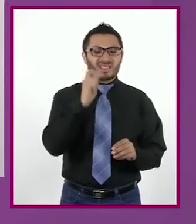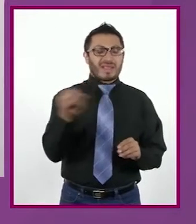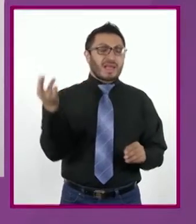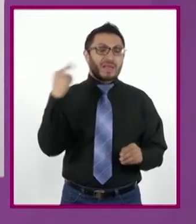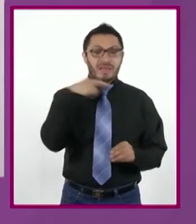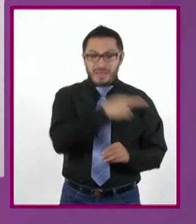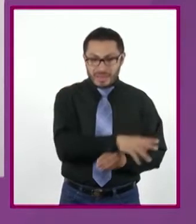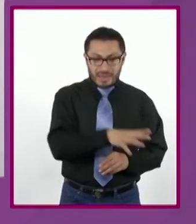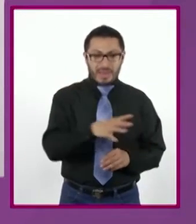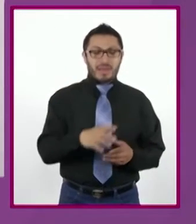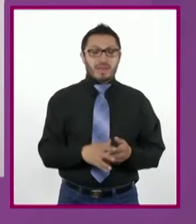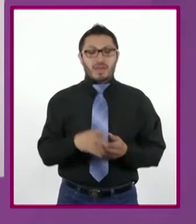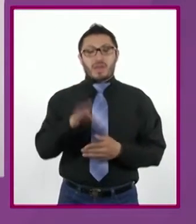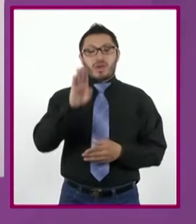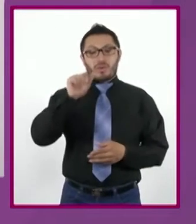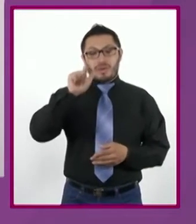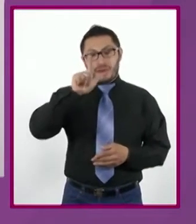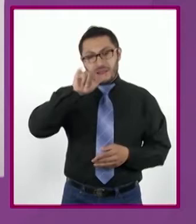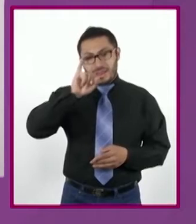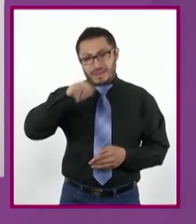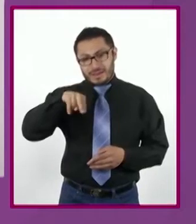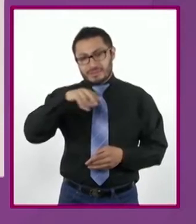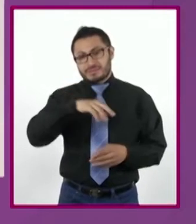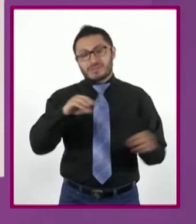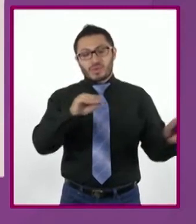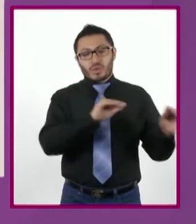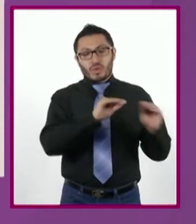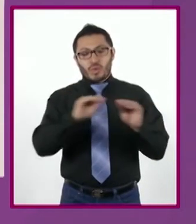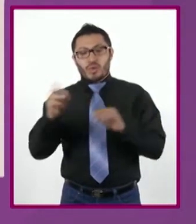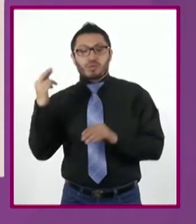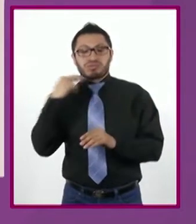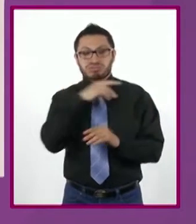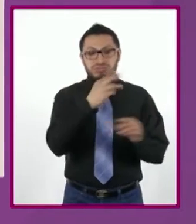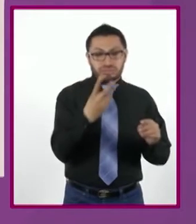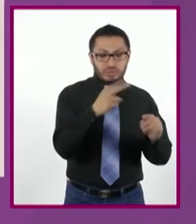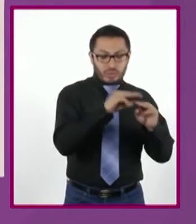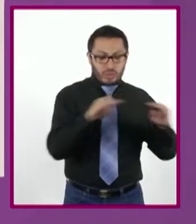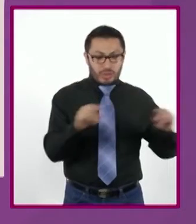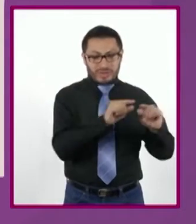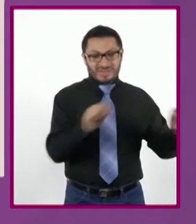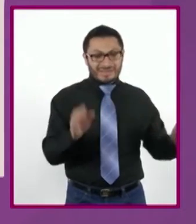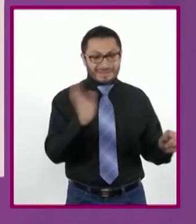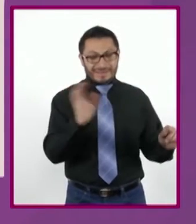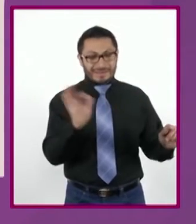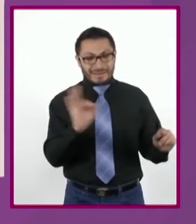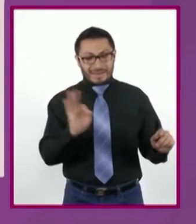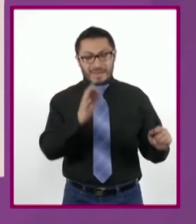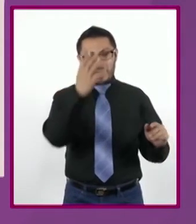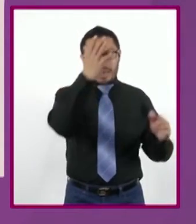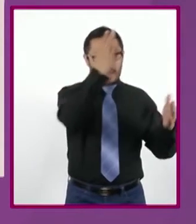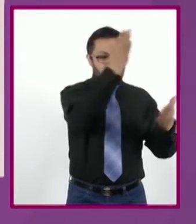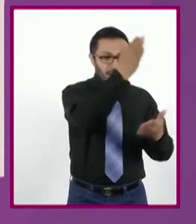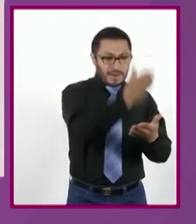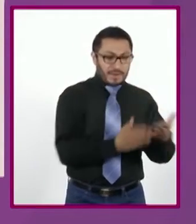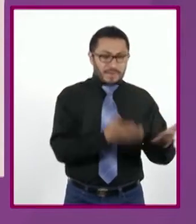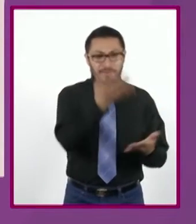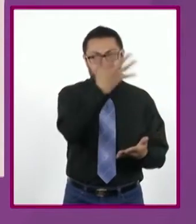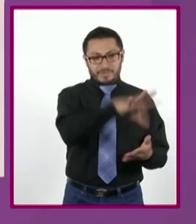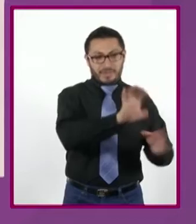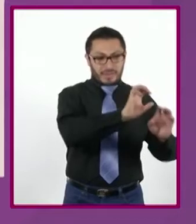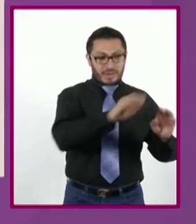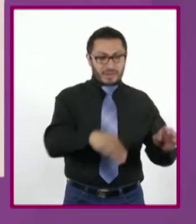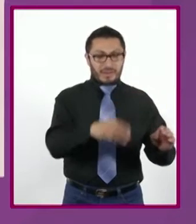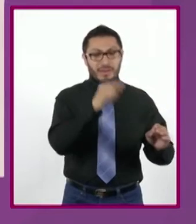rapidez con la que el balín se movió en los 2 metros. Si dividimos la primera marca de 10 centímetros, que equivale a